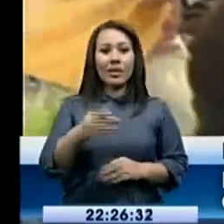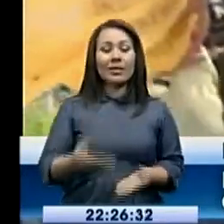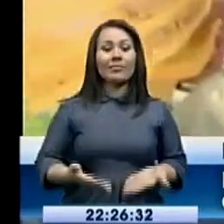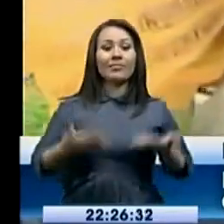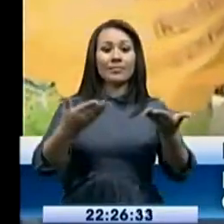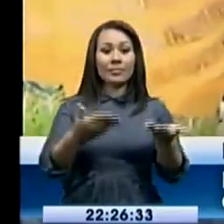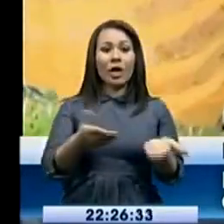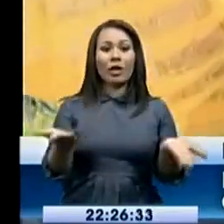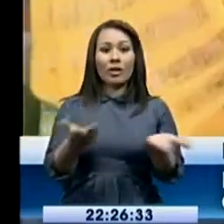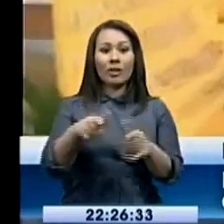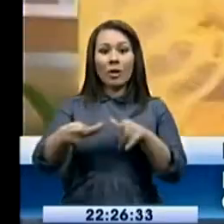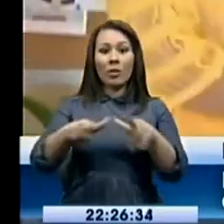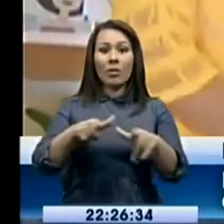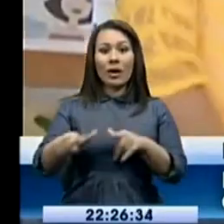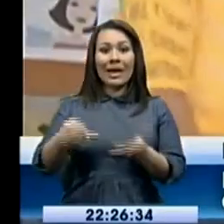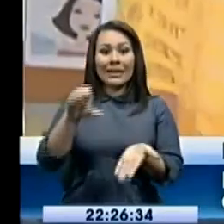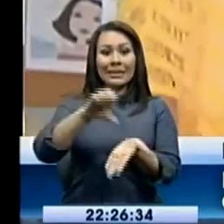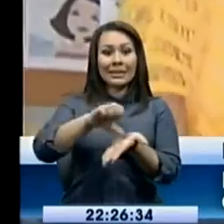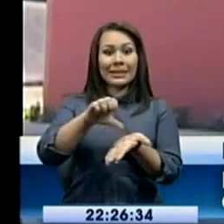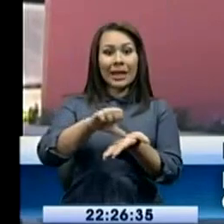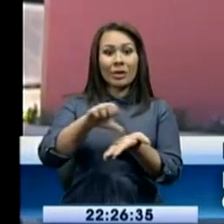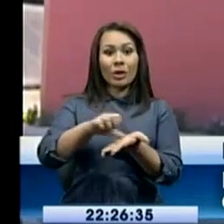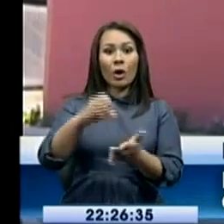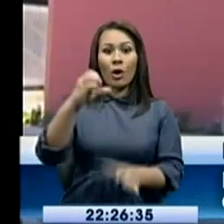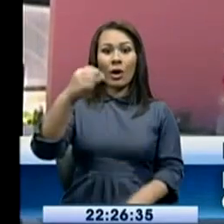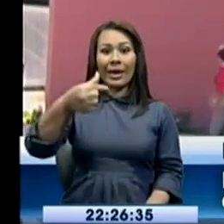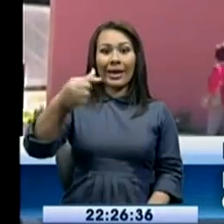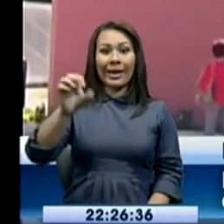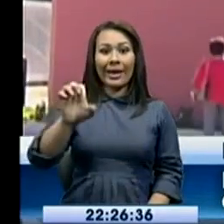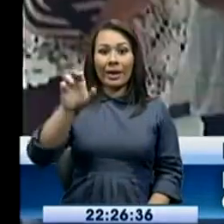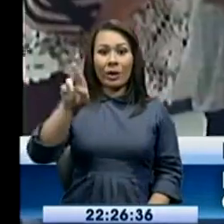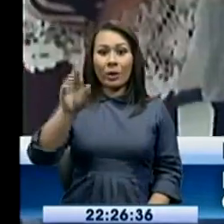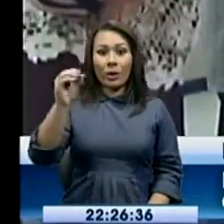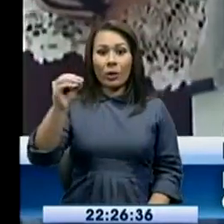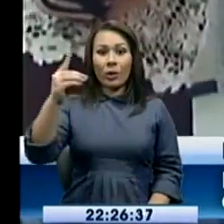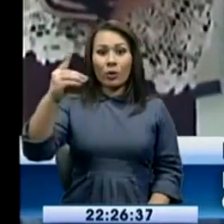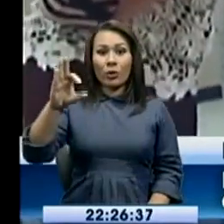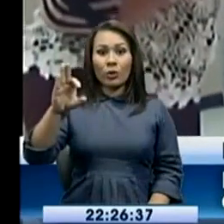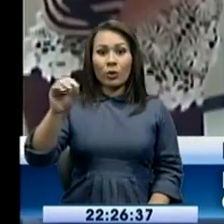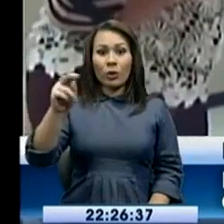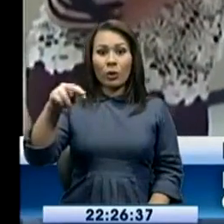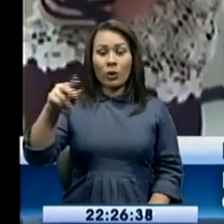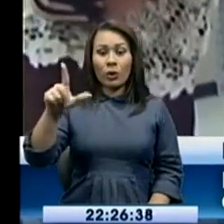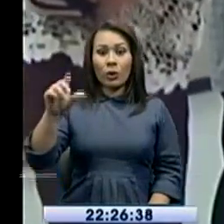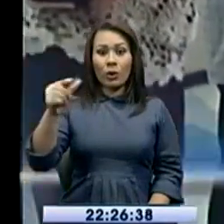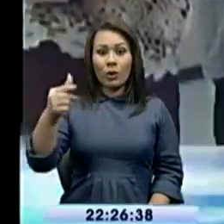en el Centro Gerontológico Municipal, Dr. Arsenio de la Torre Marcillo. Entre ellas,